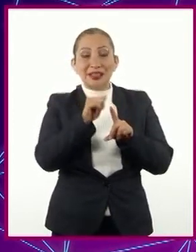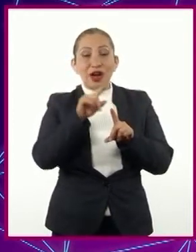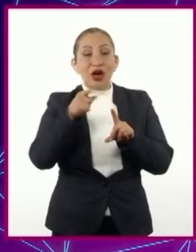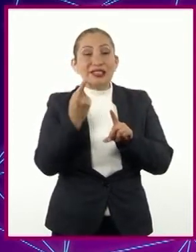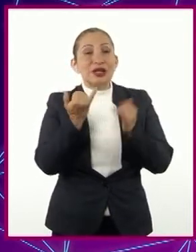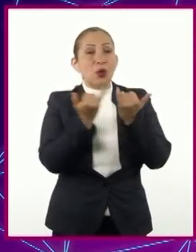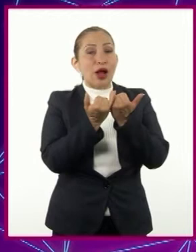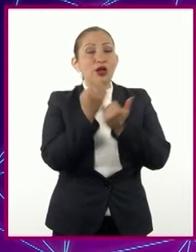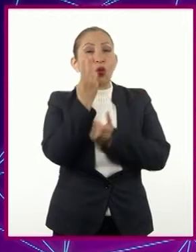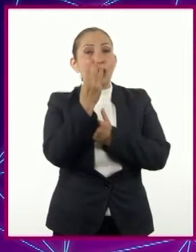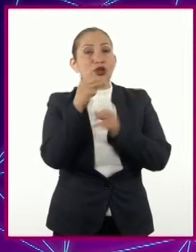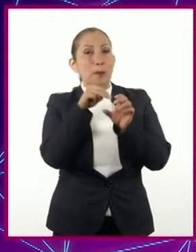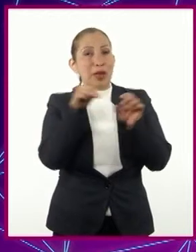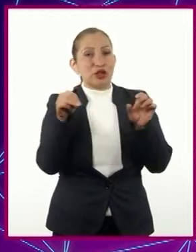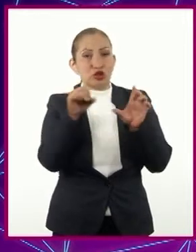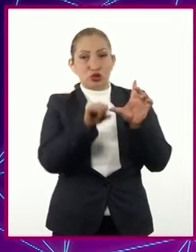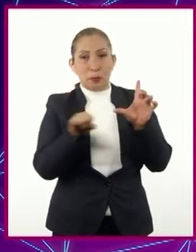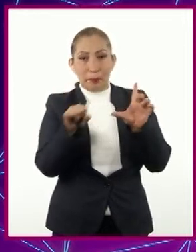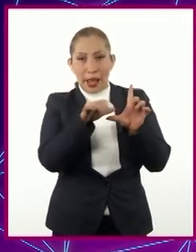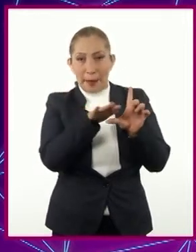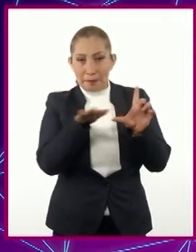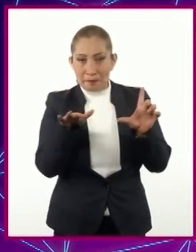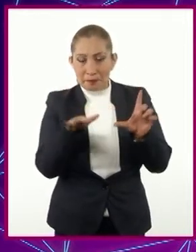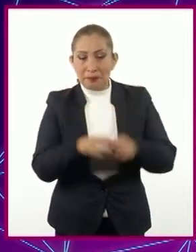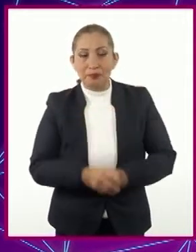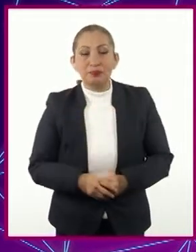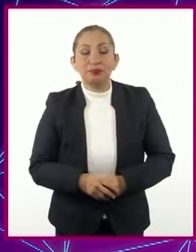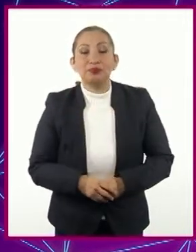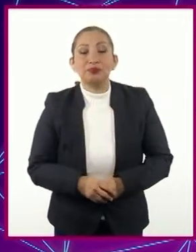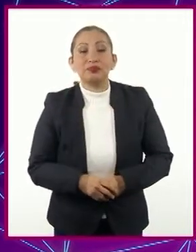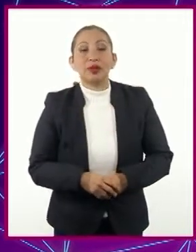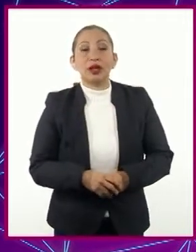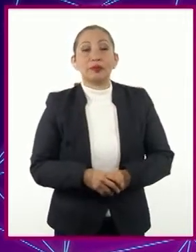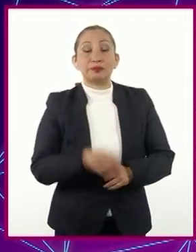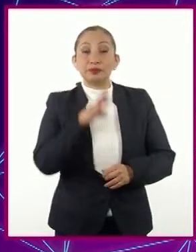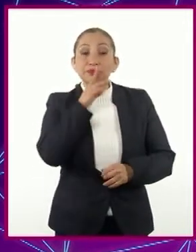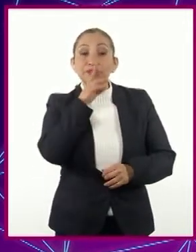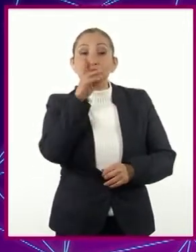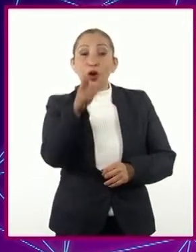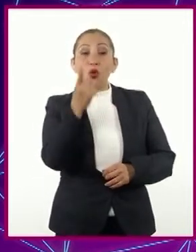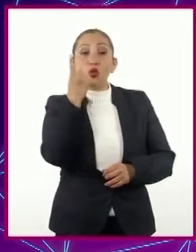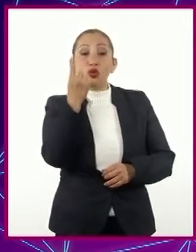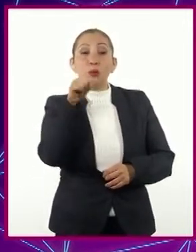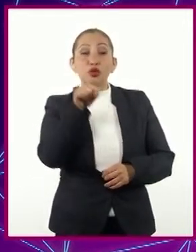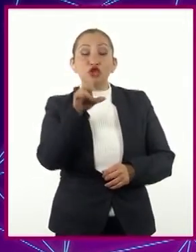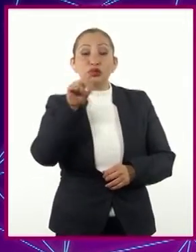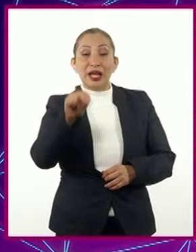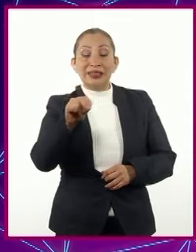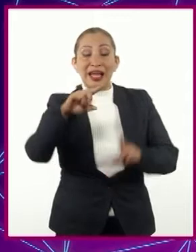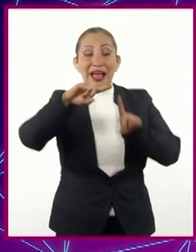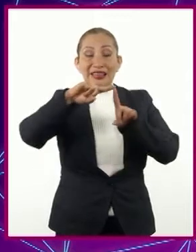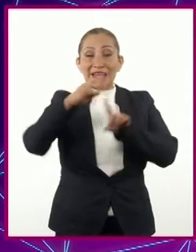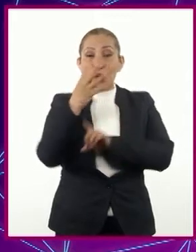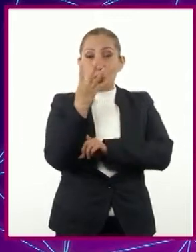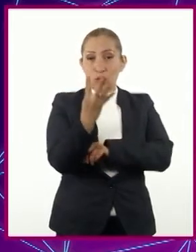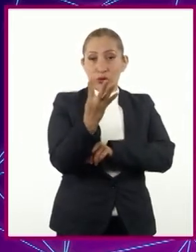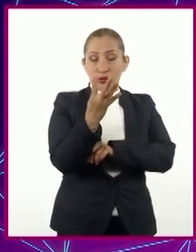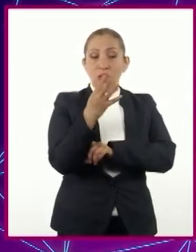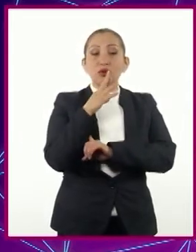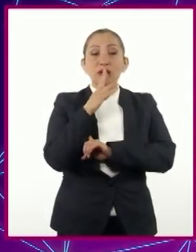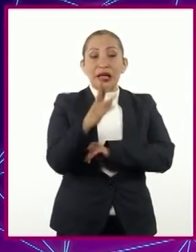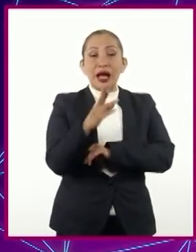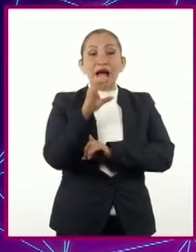es igual a 4 metros. El cociente de 1.80 entre 4